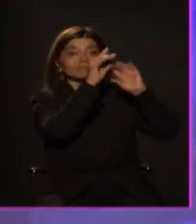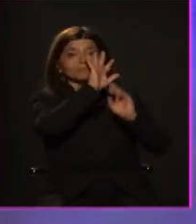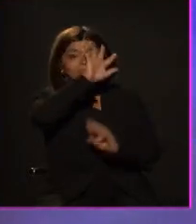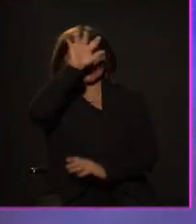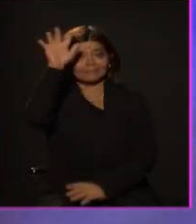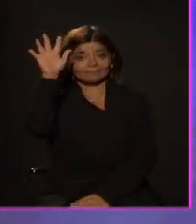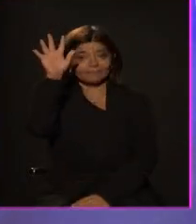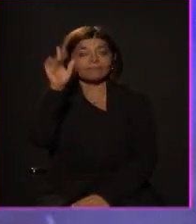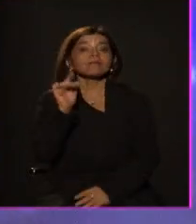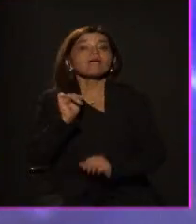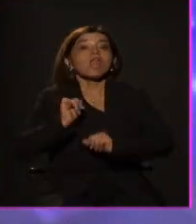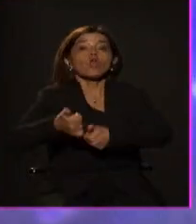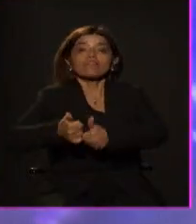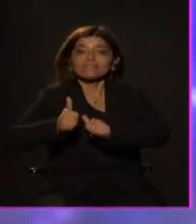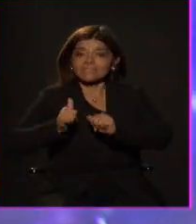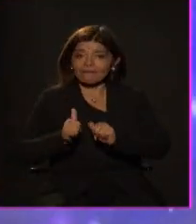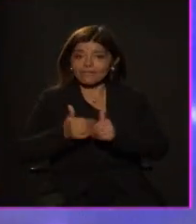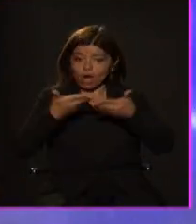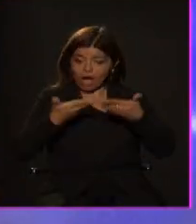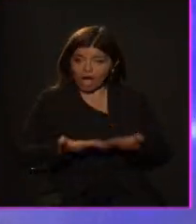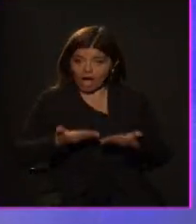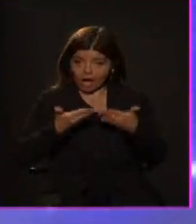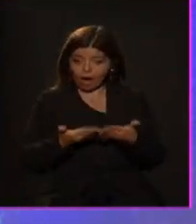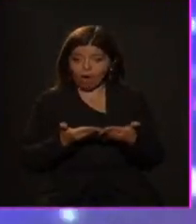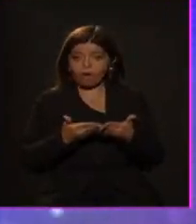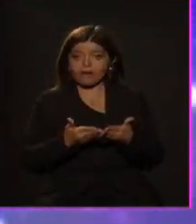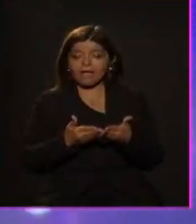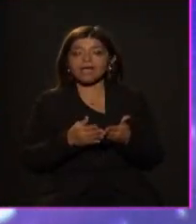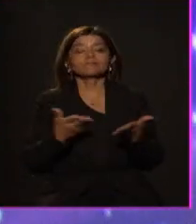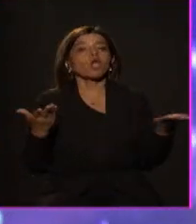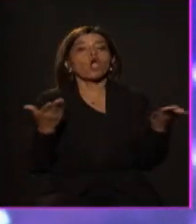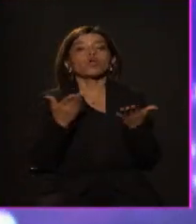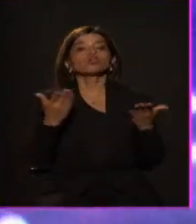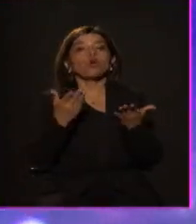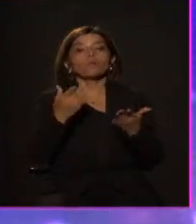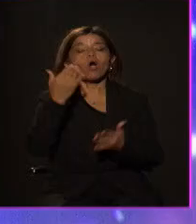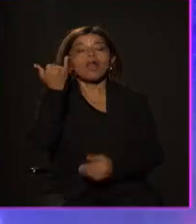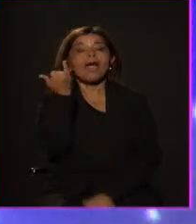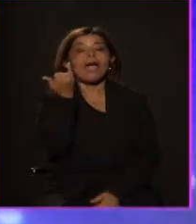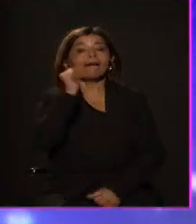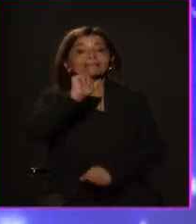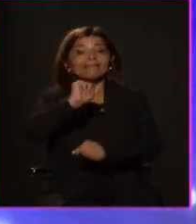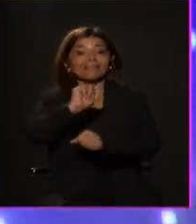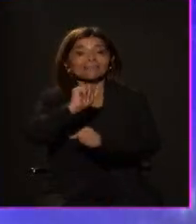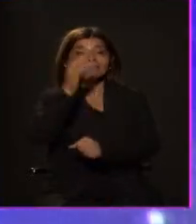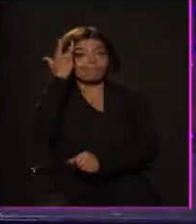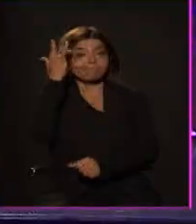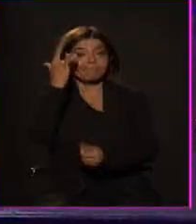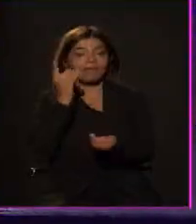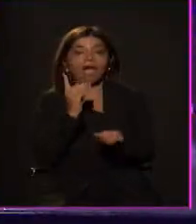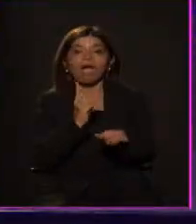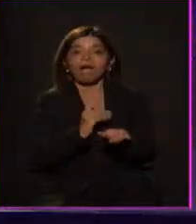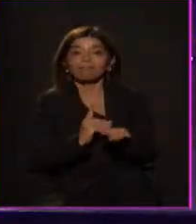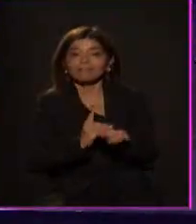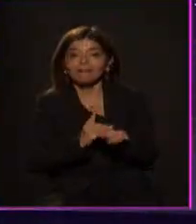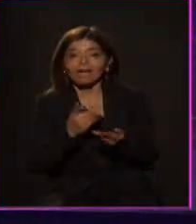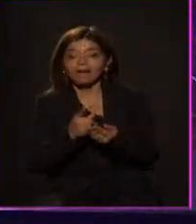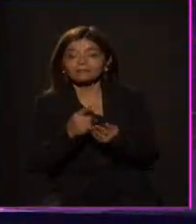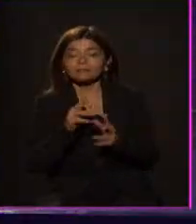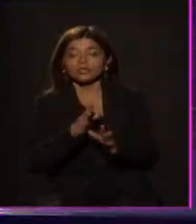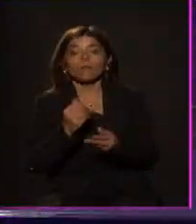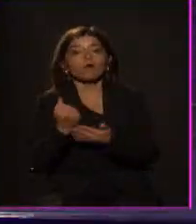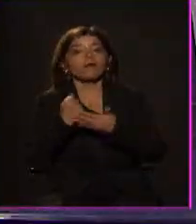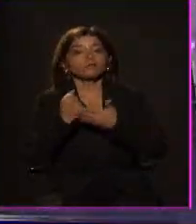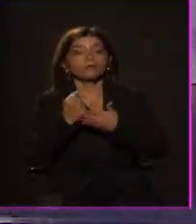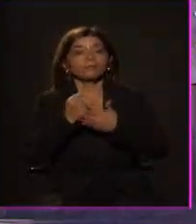Básicamente, los desafíos que vienen en astronomía y cómo la inteligencia artificial nos puede ayudar, y al mismo tiempo cómo mantenemos la capacidad de asombro, la